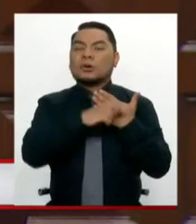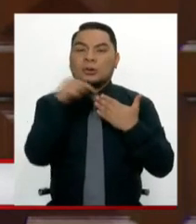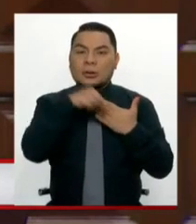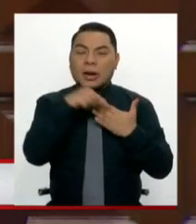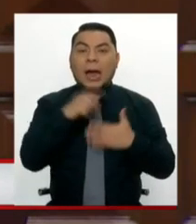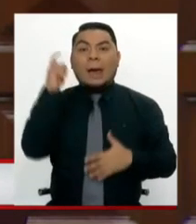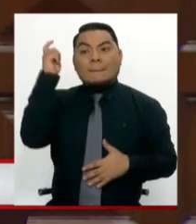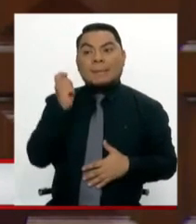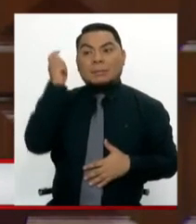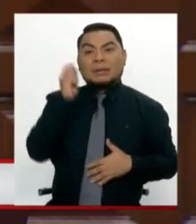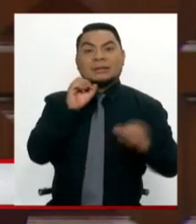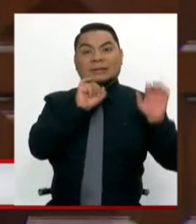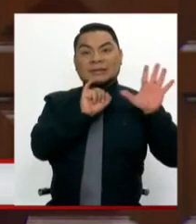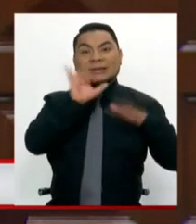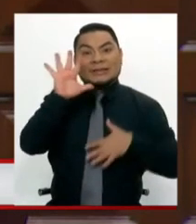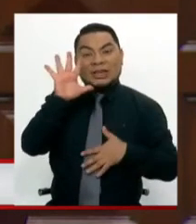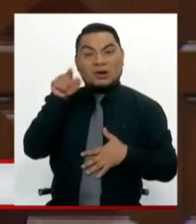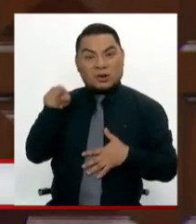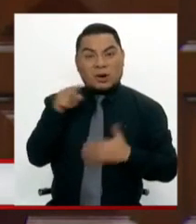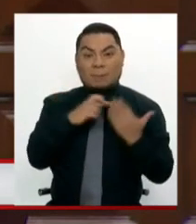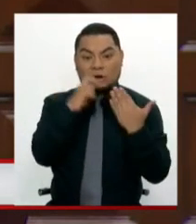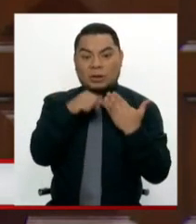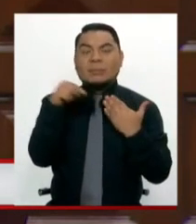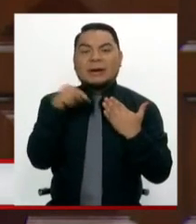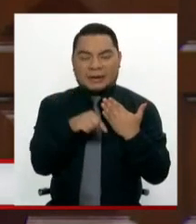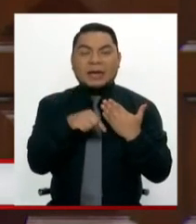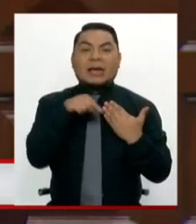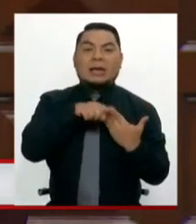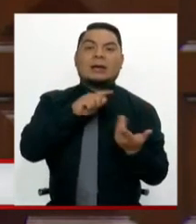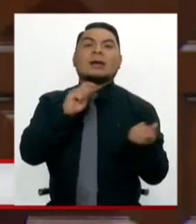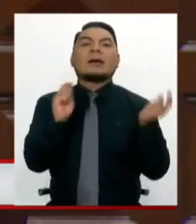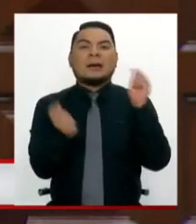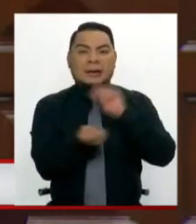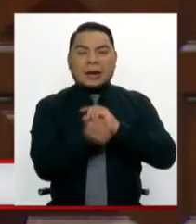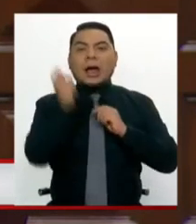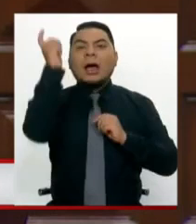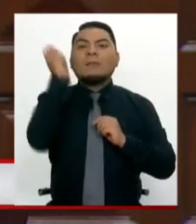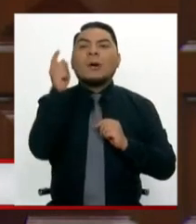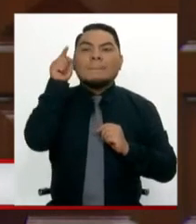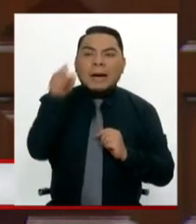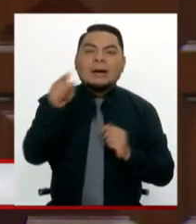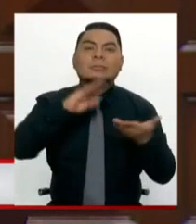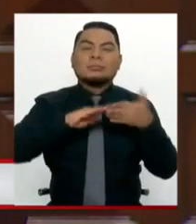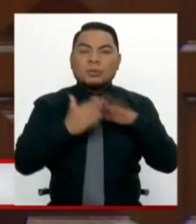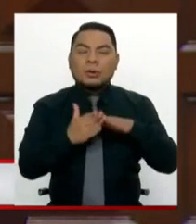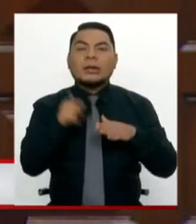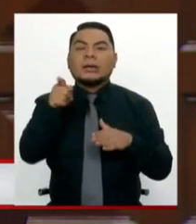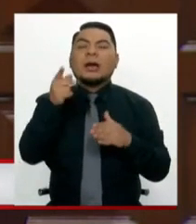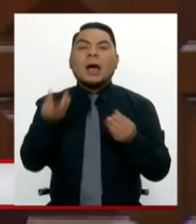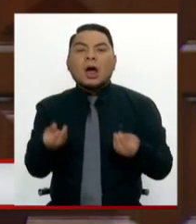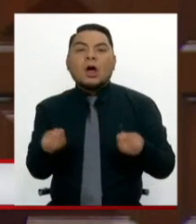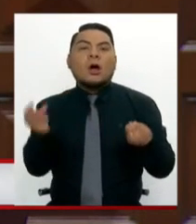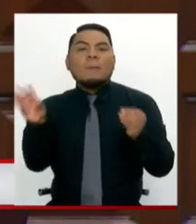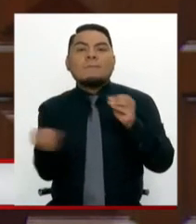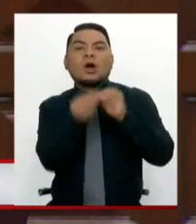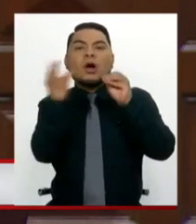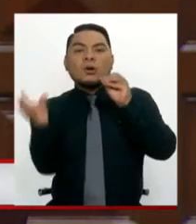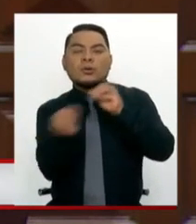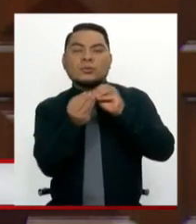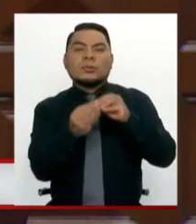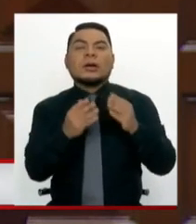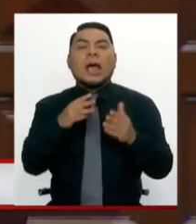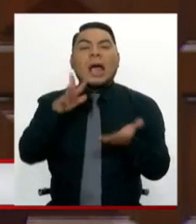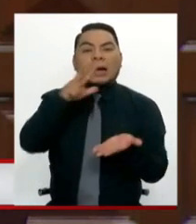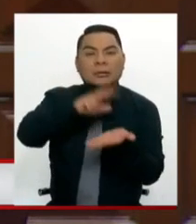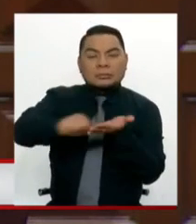El programa Pensión 65 se convertirá en una pensión del pueblo y se aumentará la subvención